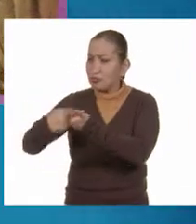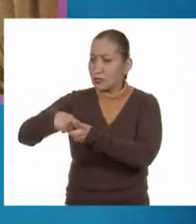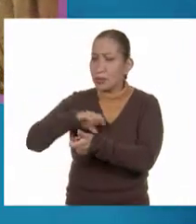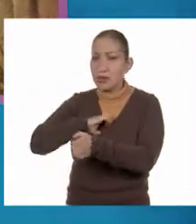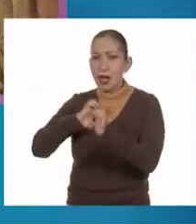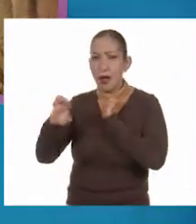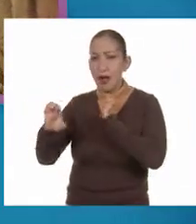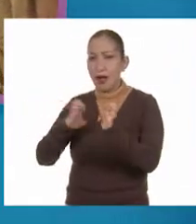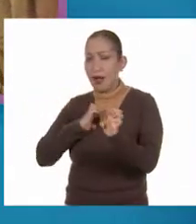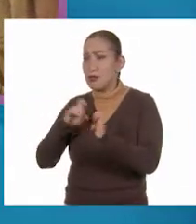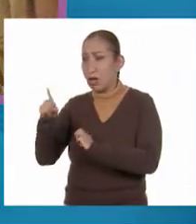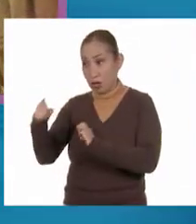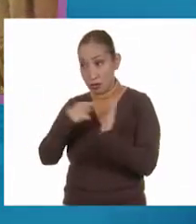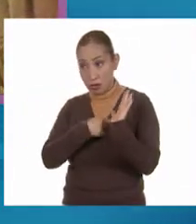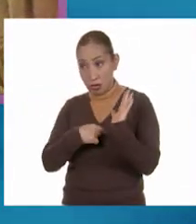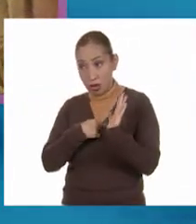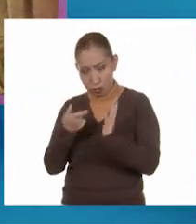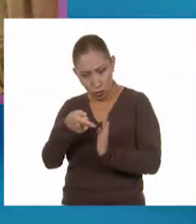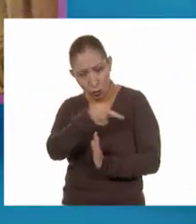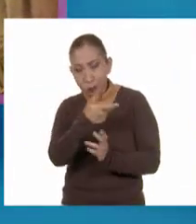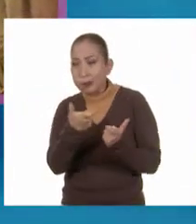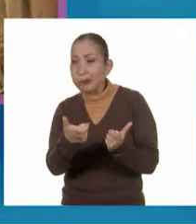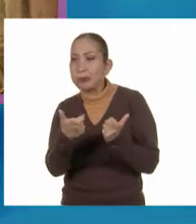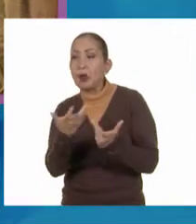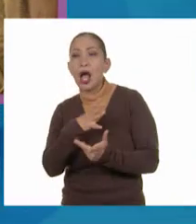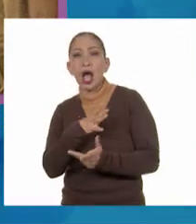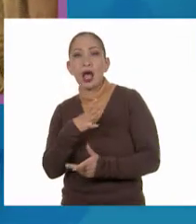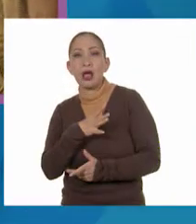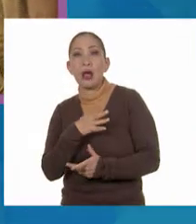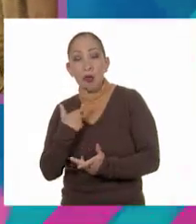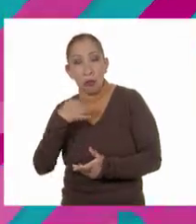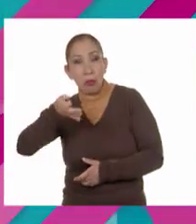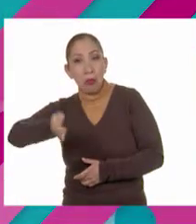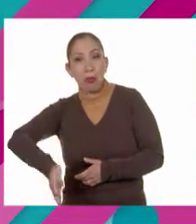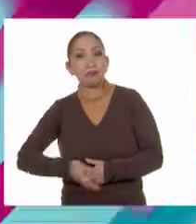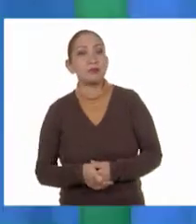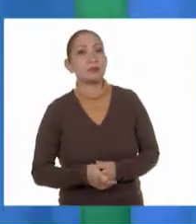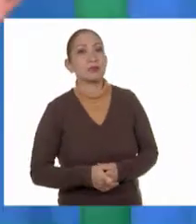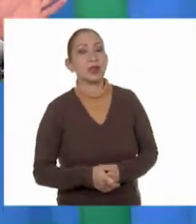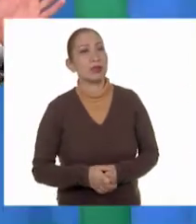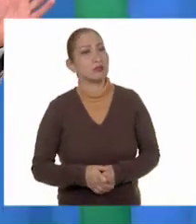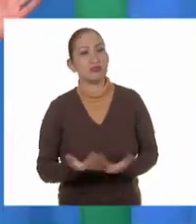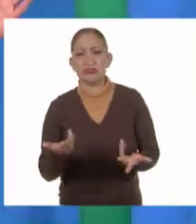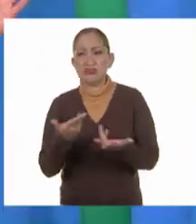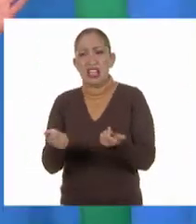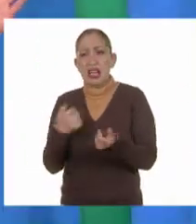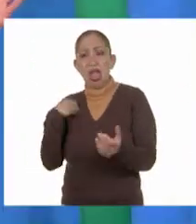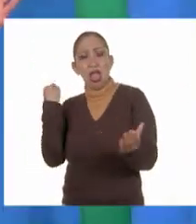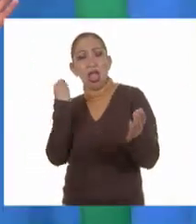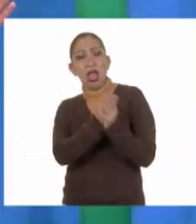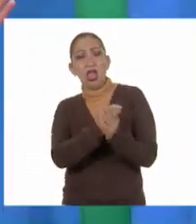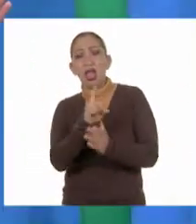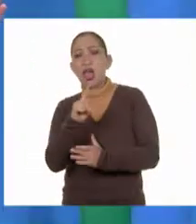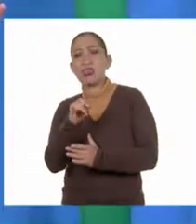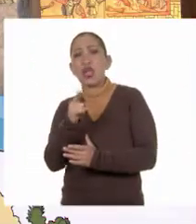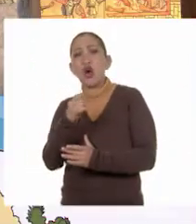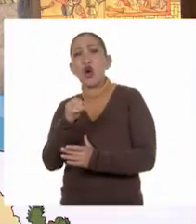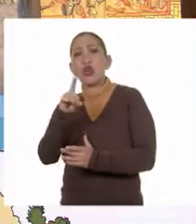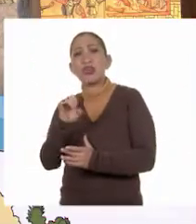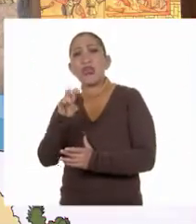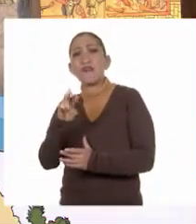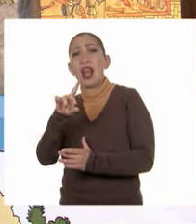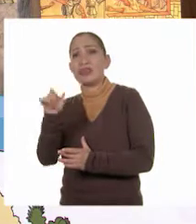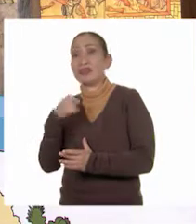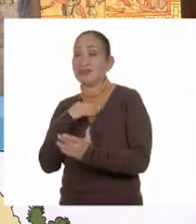y ante la promesa de riquezas accedieron. Oiga, maestra, ya para pronto ya nadie le hace caso a Diego de Velázquez, ¿no? Ya